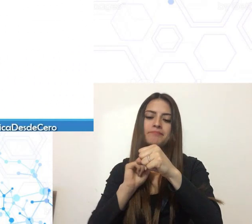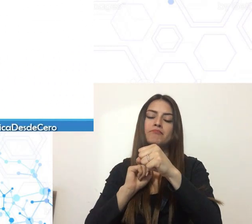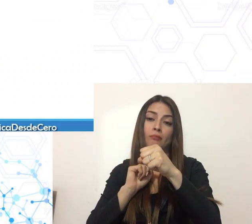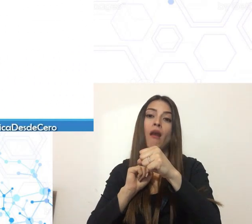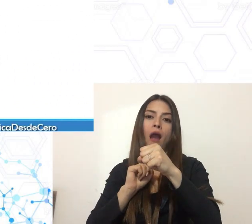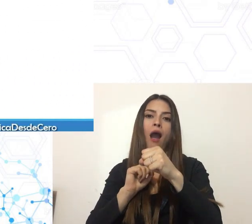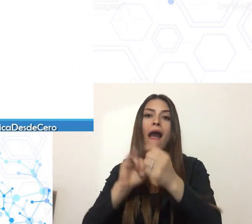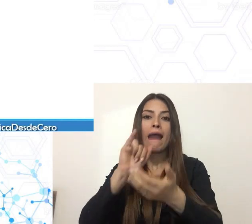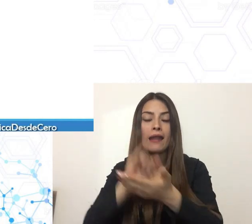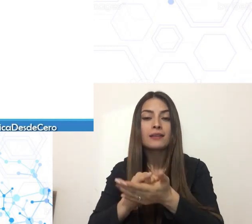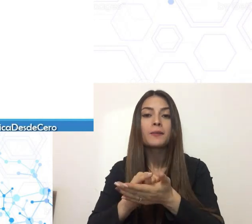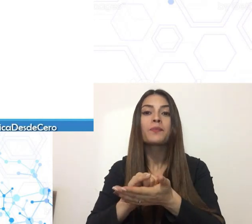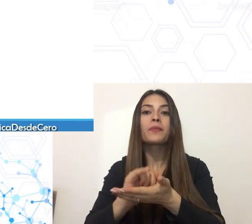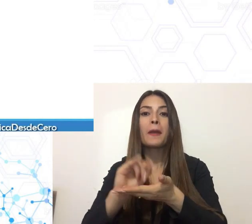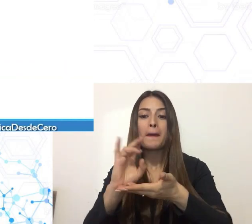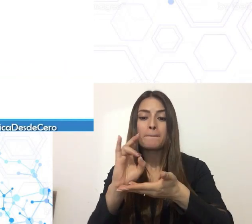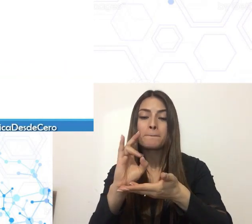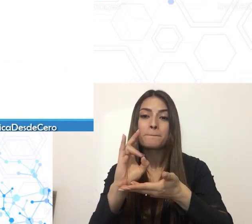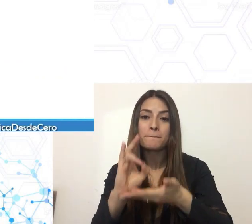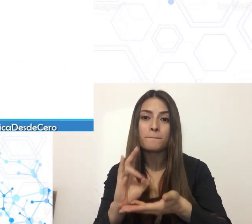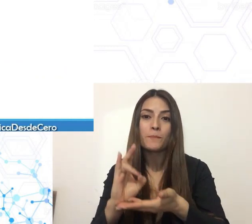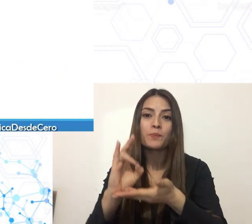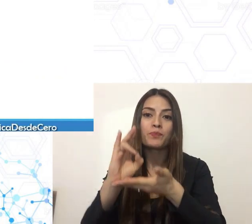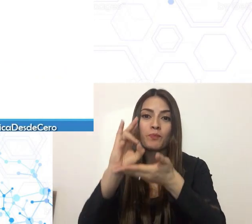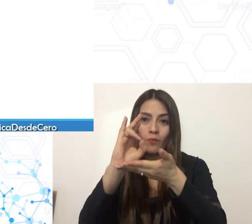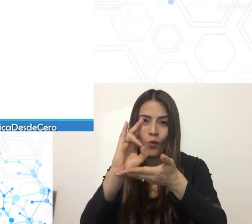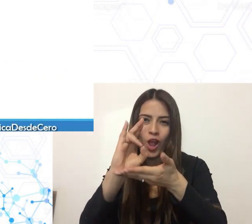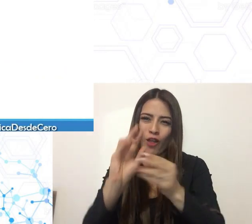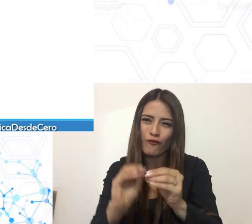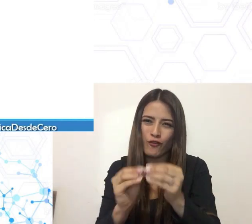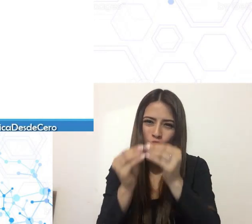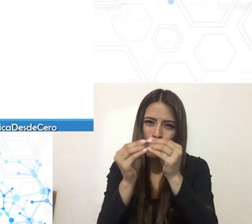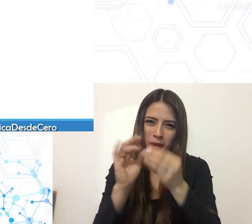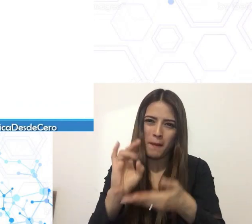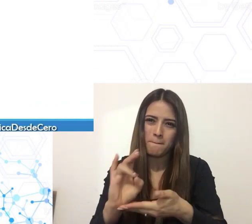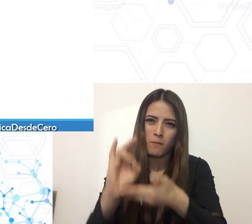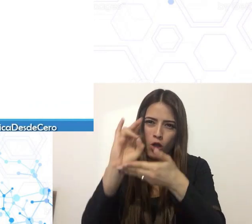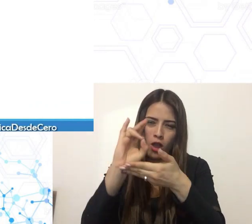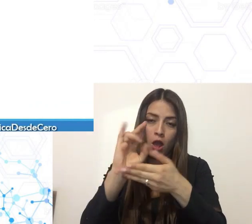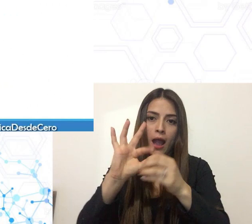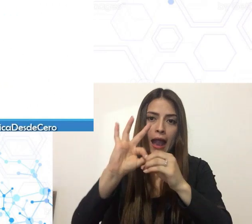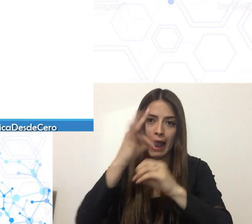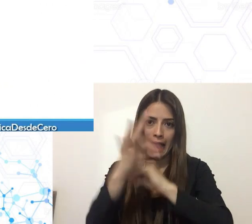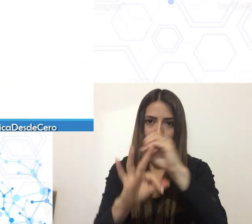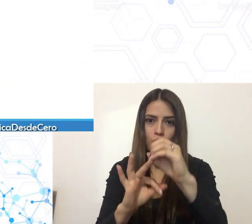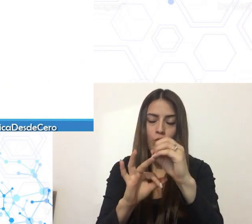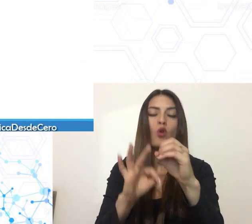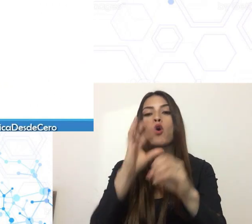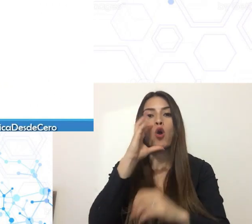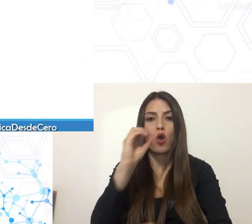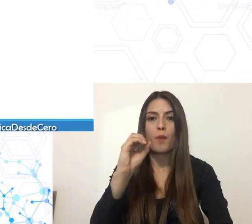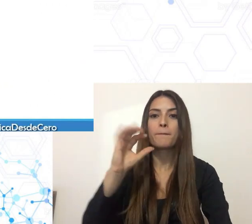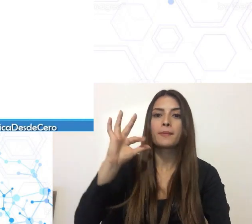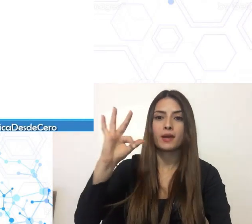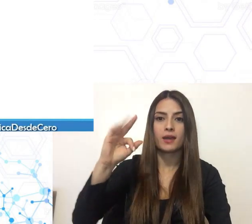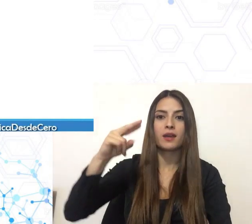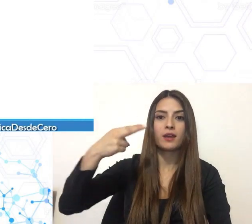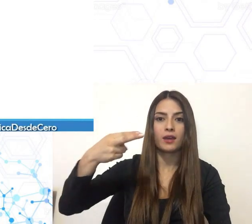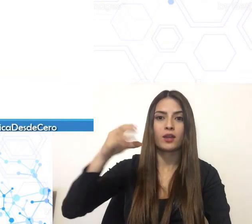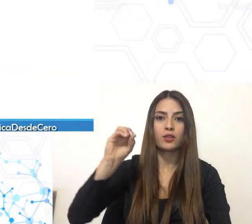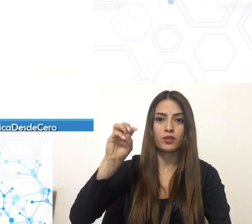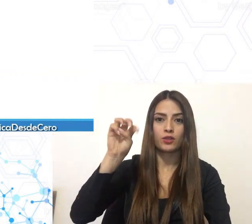positiva como carga negativa. Entonces a este modelo se le llamó el modelo del pudín de pasas, que